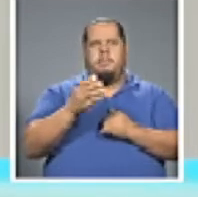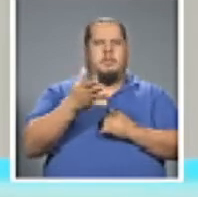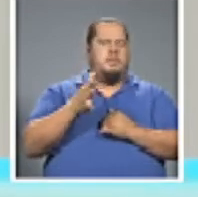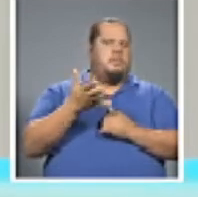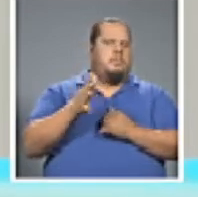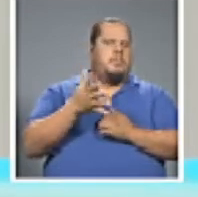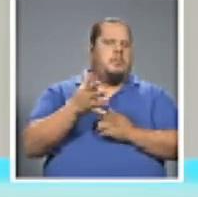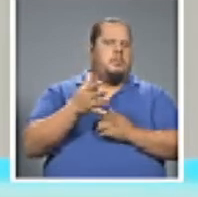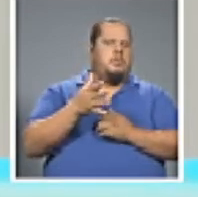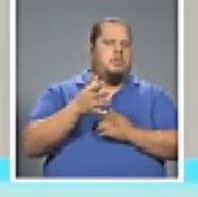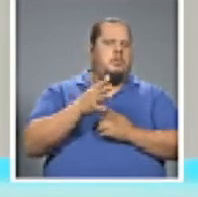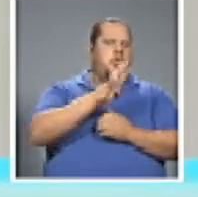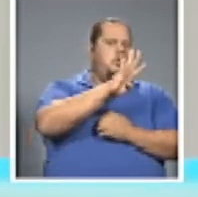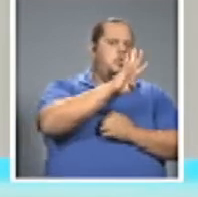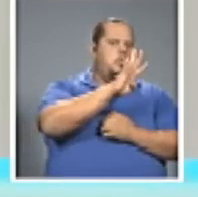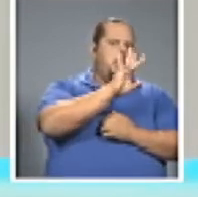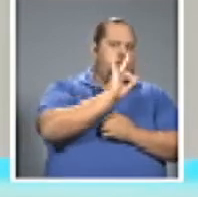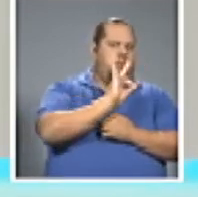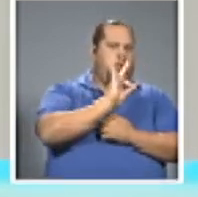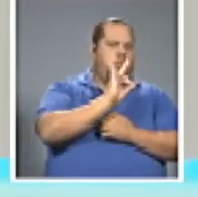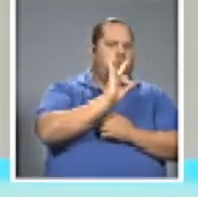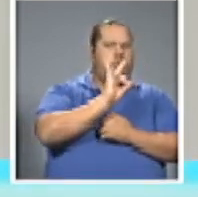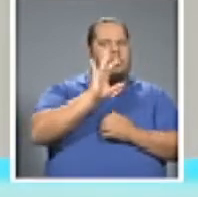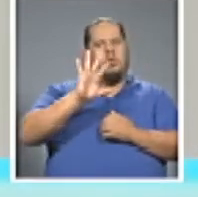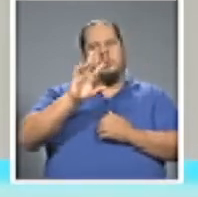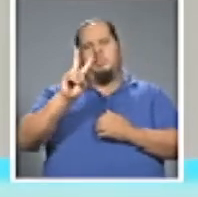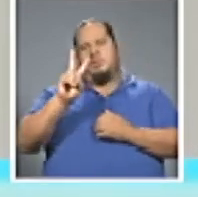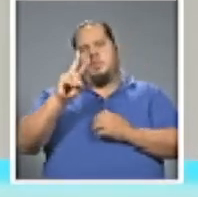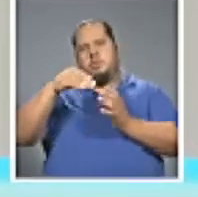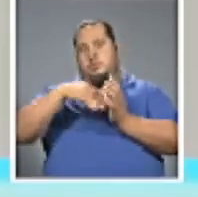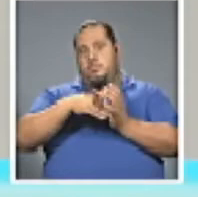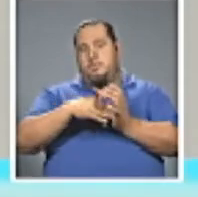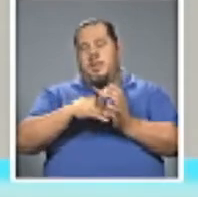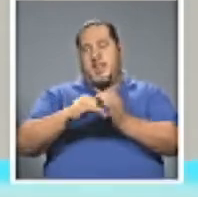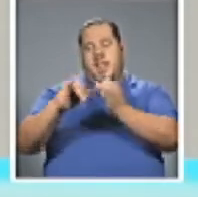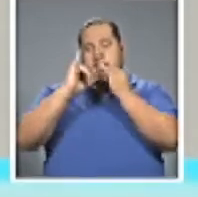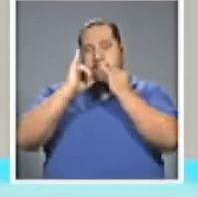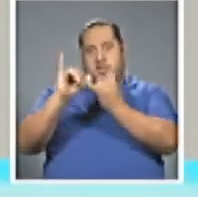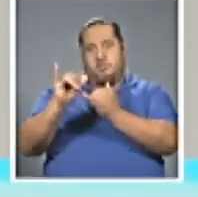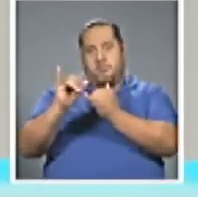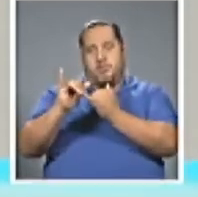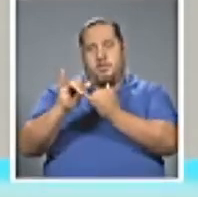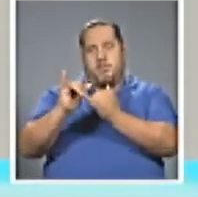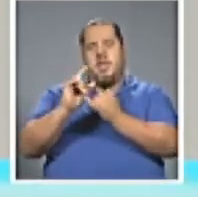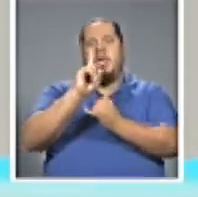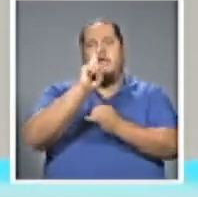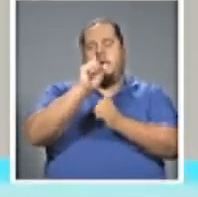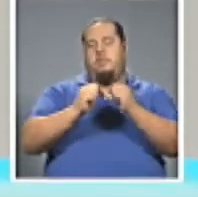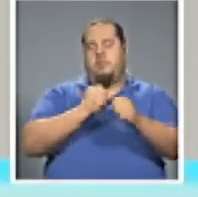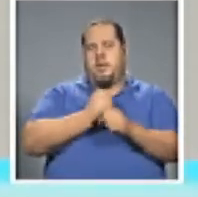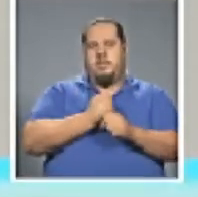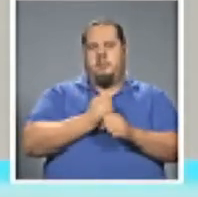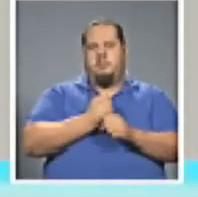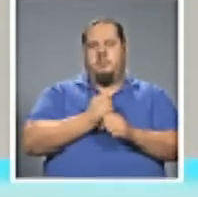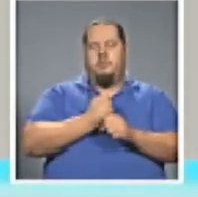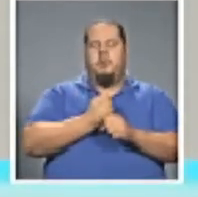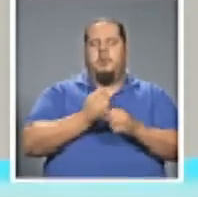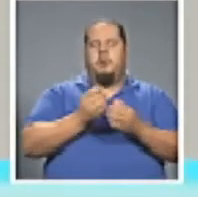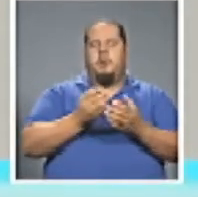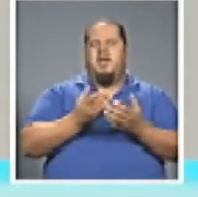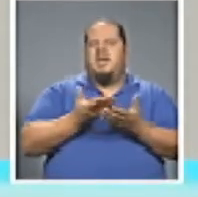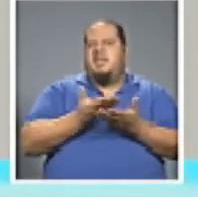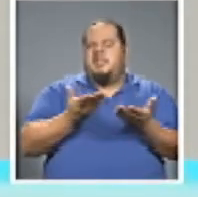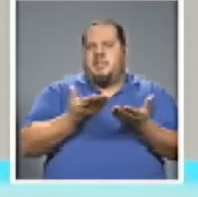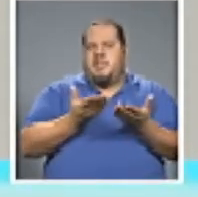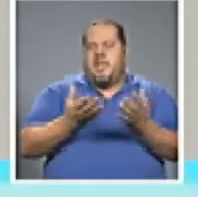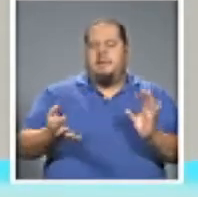ronda, digamos, entre unos 48 a 52 mil denuncias por año, sobre todo